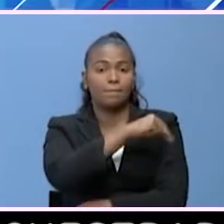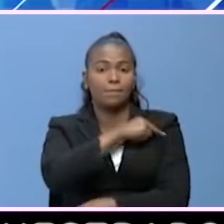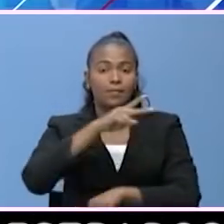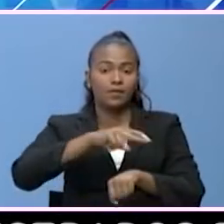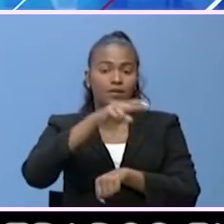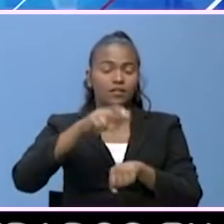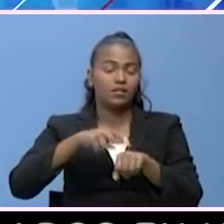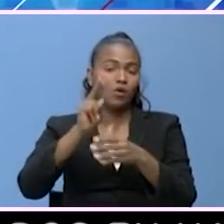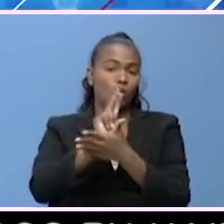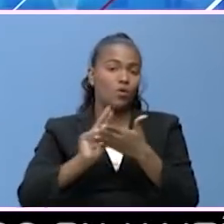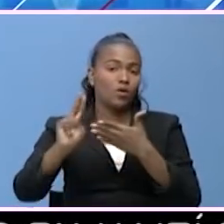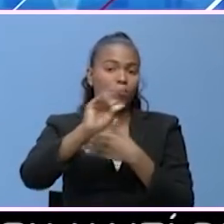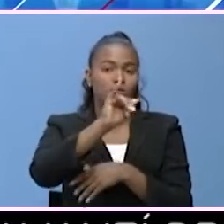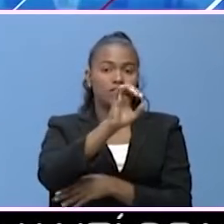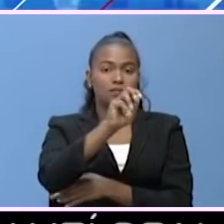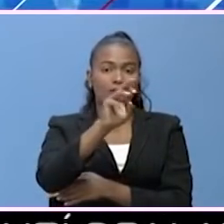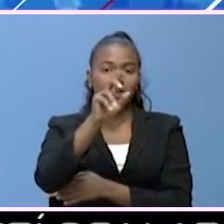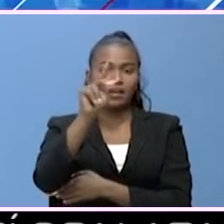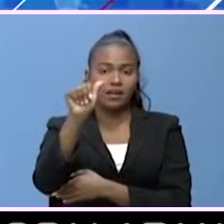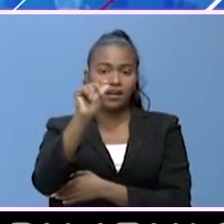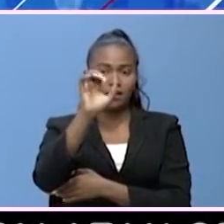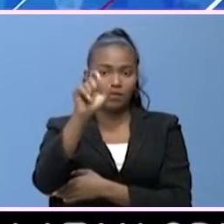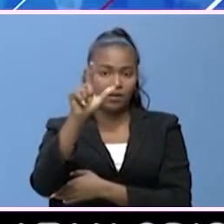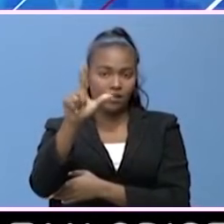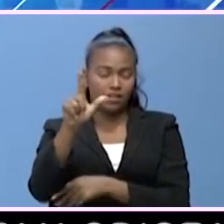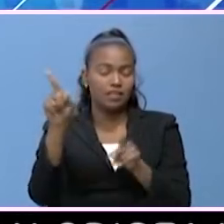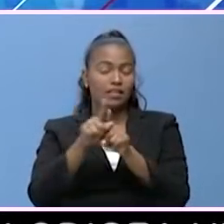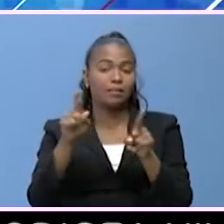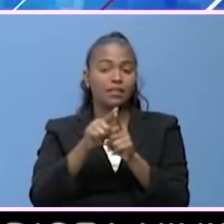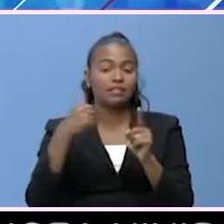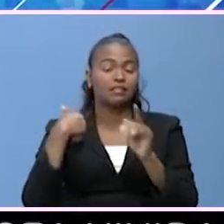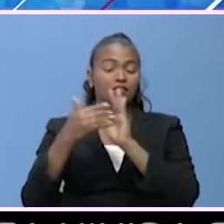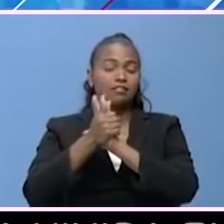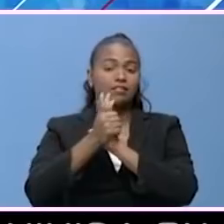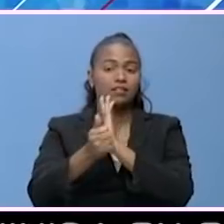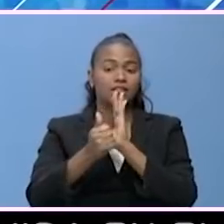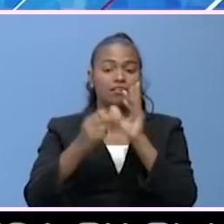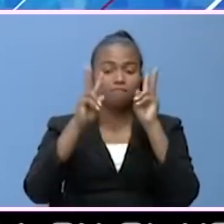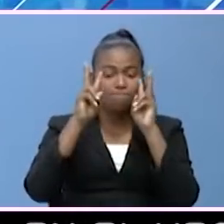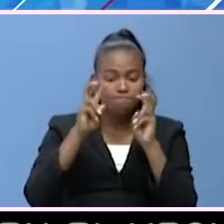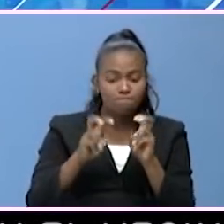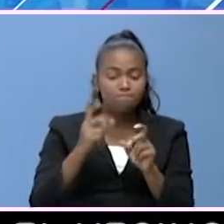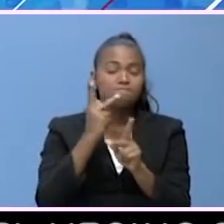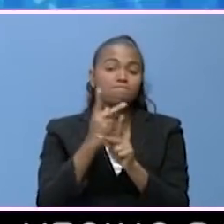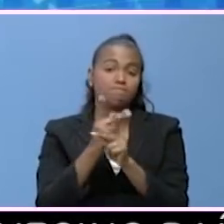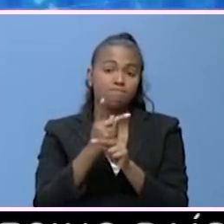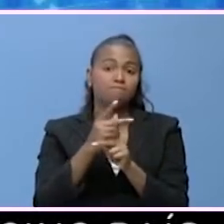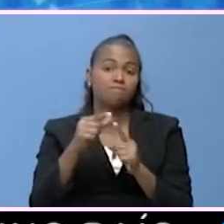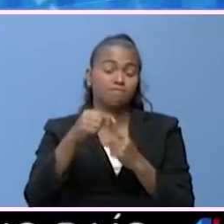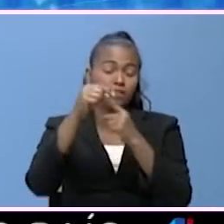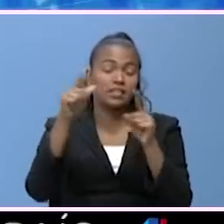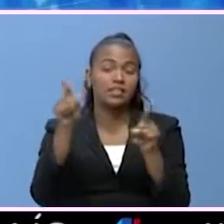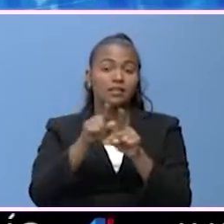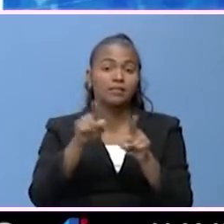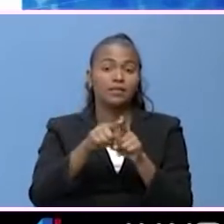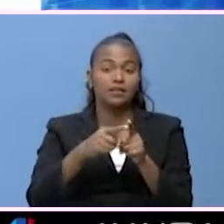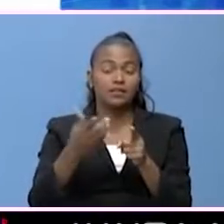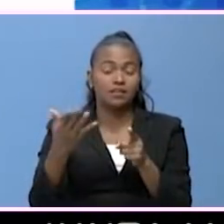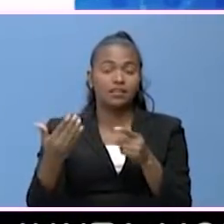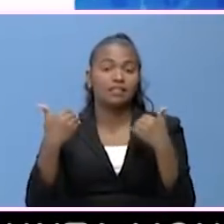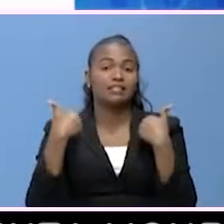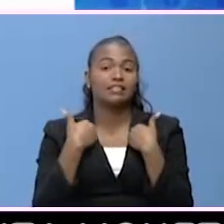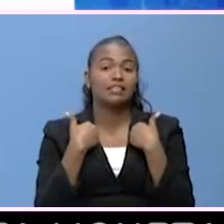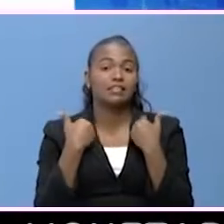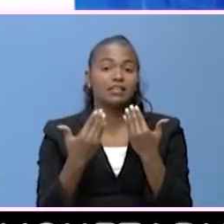Regional Universitario José María Cabral Ibáez, con también una especialidad en terapia intensiva, así como también